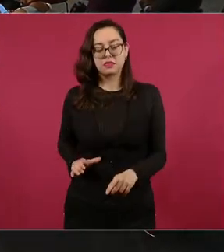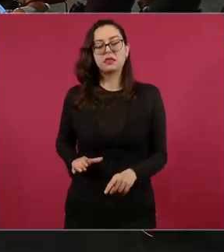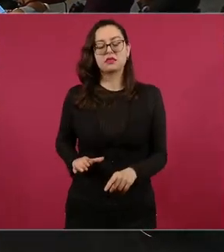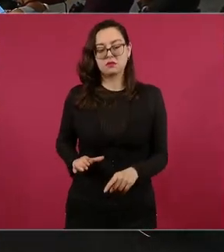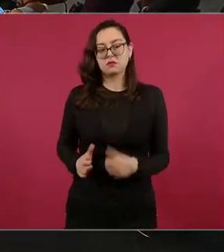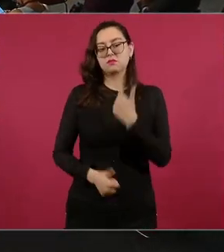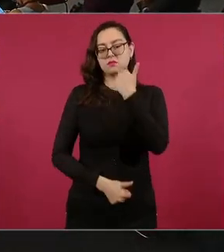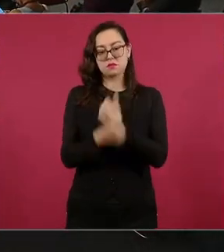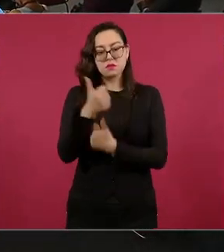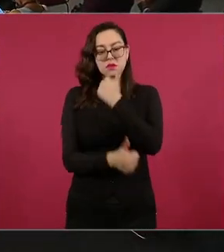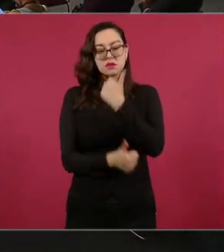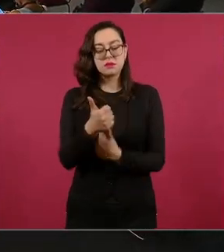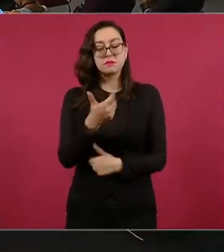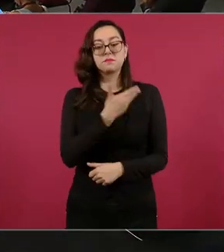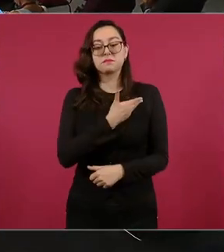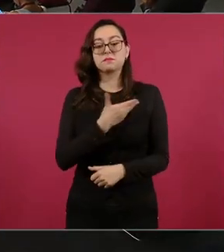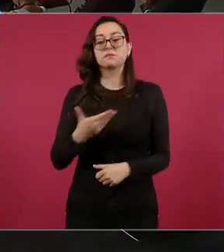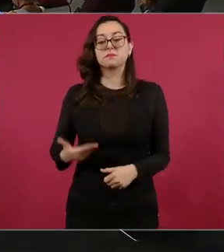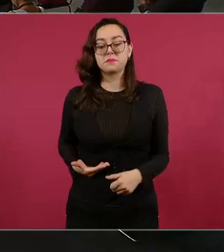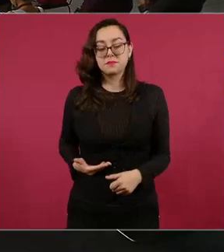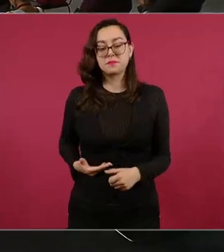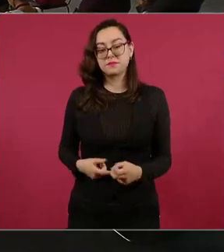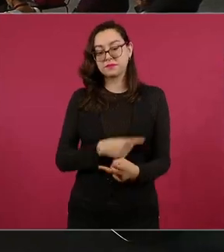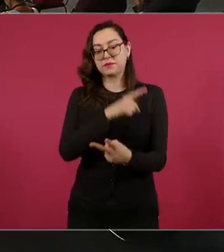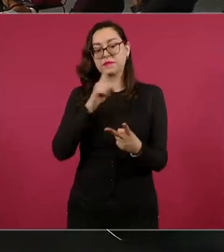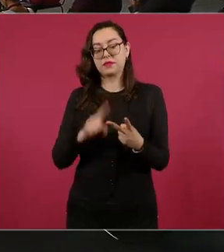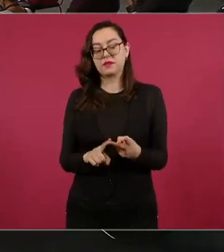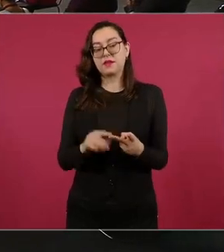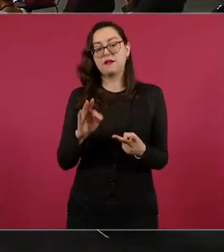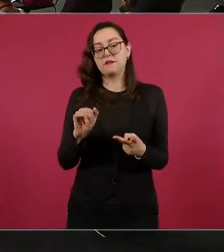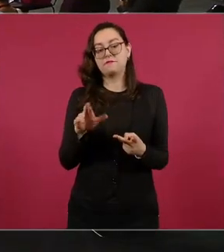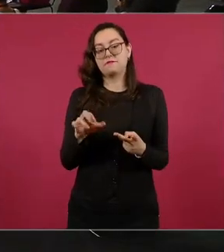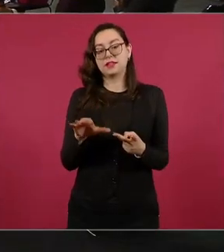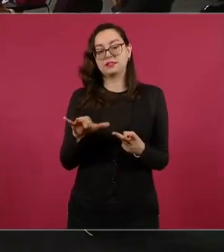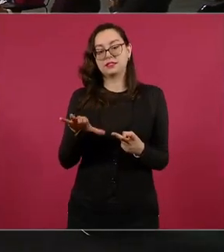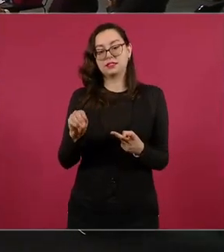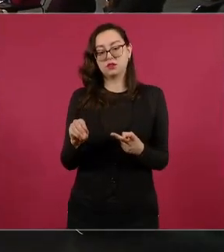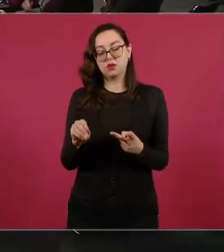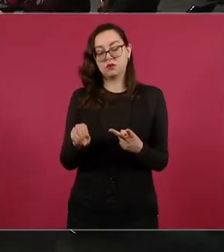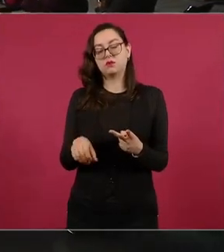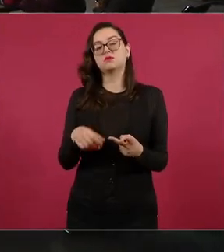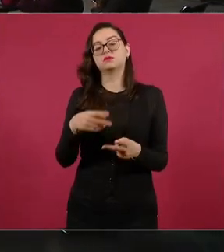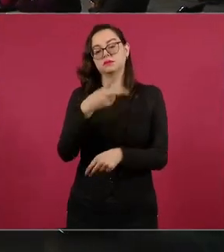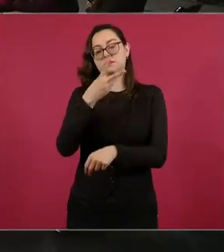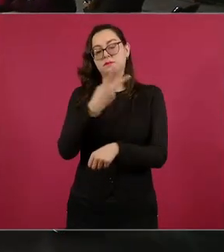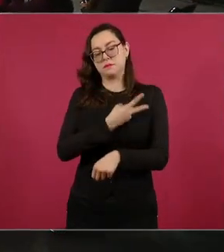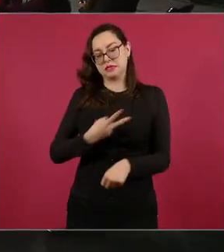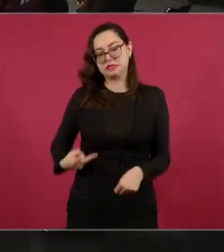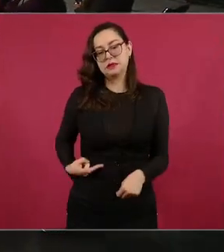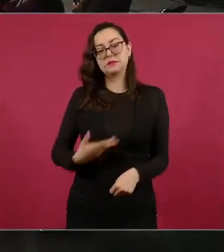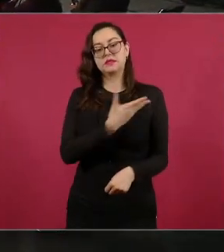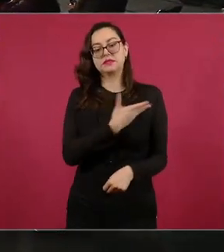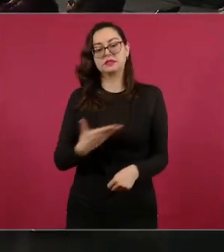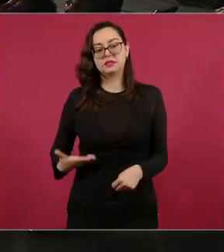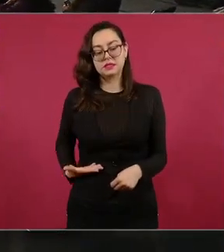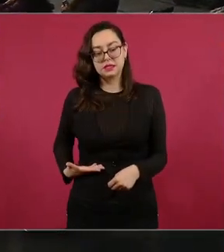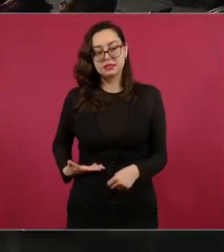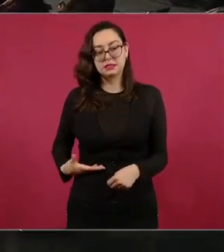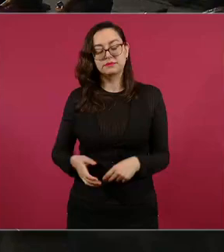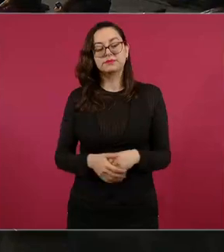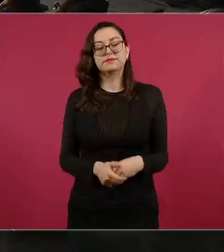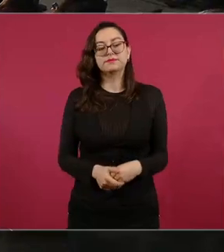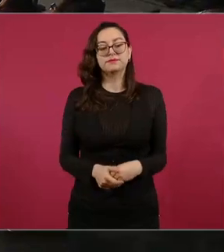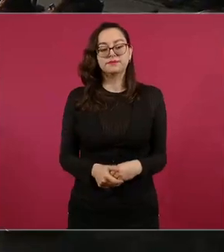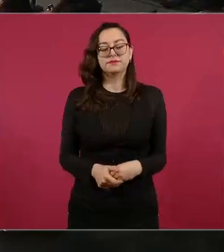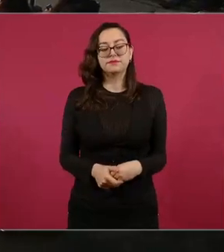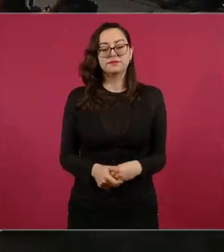presidencia y a Francisco Vázquez Gómez a la vicepresidencia. Llama la atención